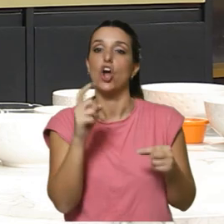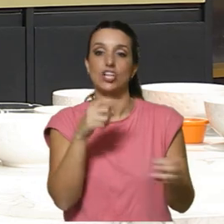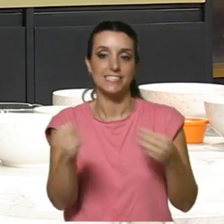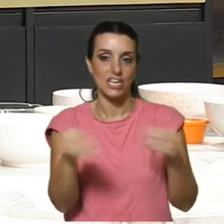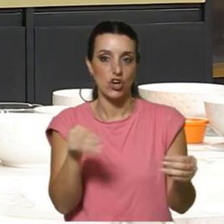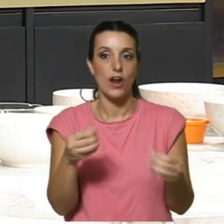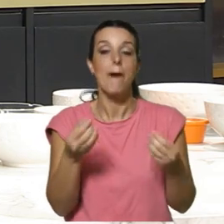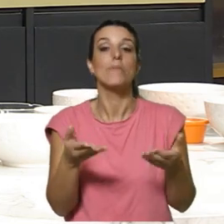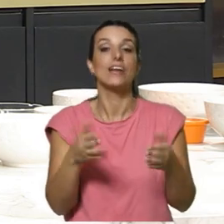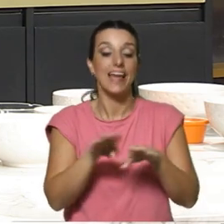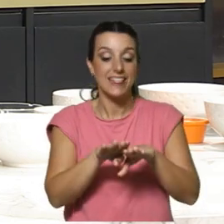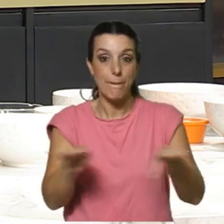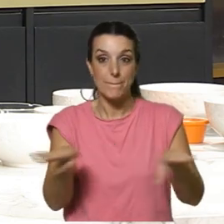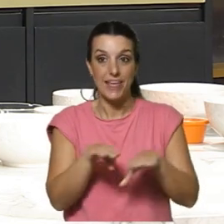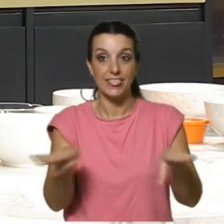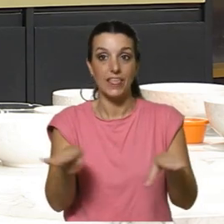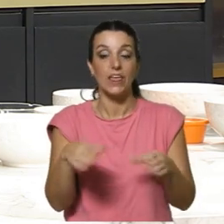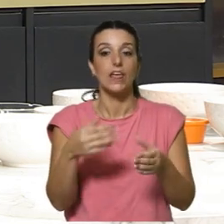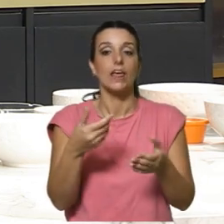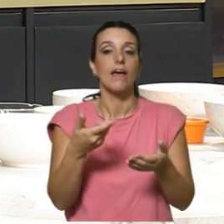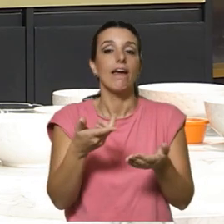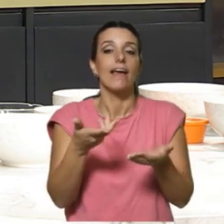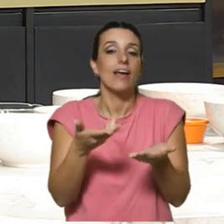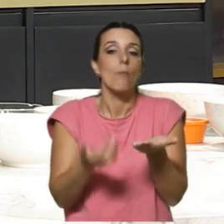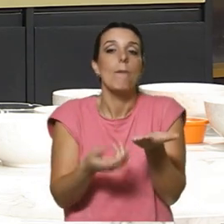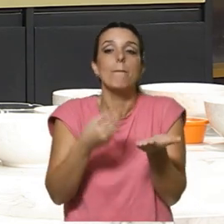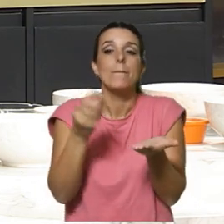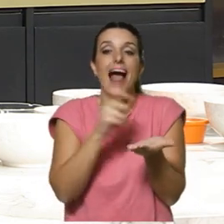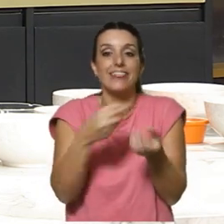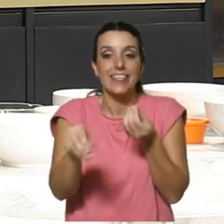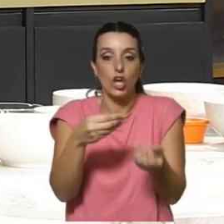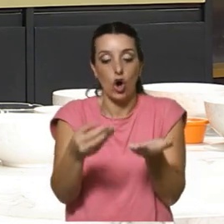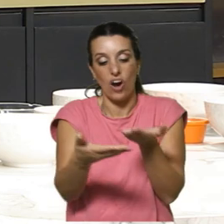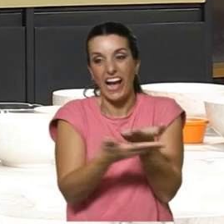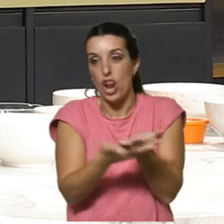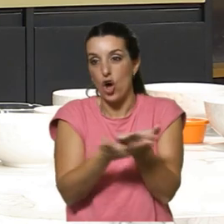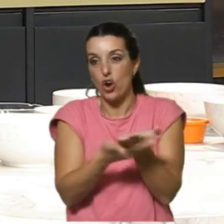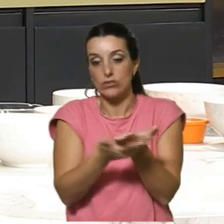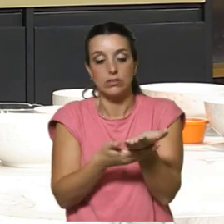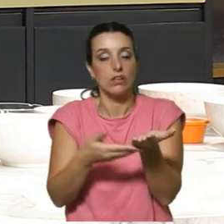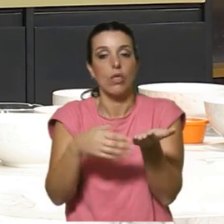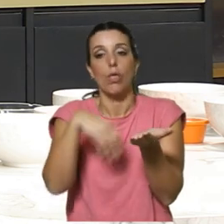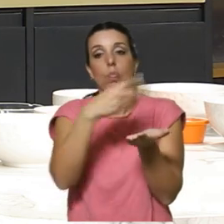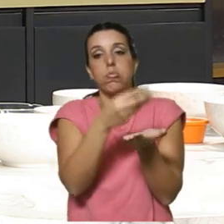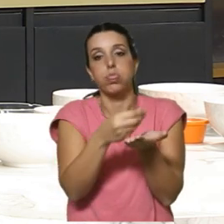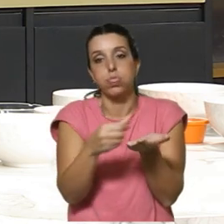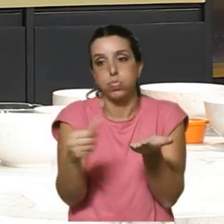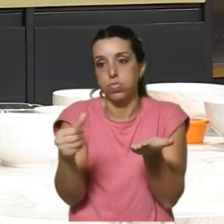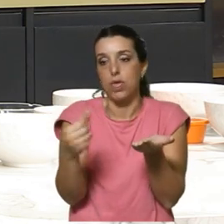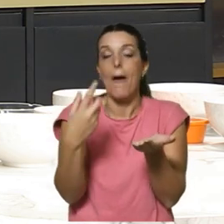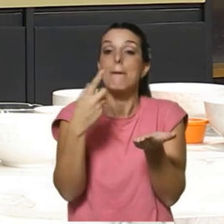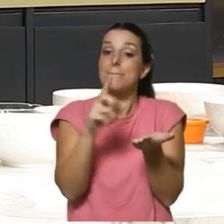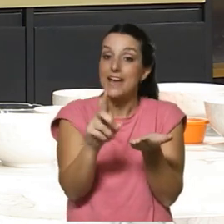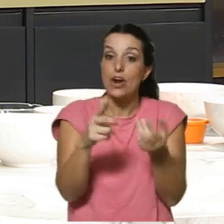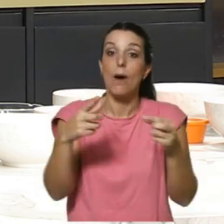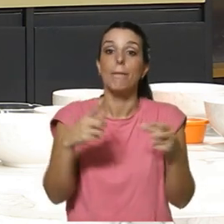vos la haces con tapete, estás aislando la masa del calor intenso que le da la asadera. Entonces, promovés que el espachurre sea más grande. Uh-huh. En cambio, cuando la